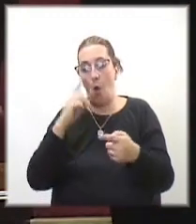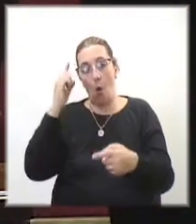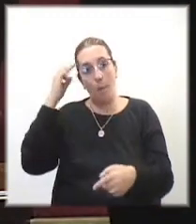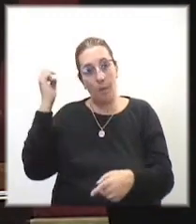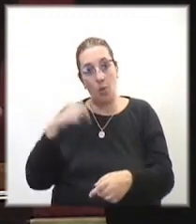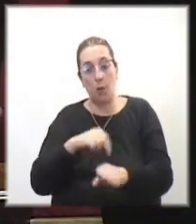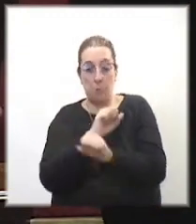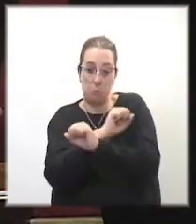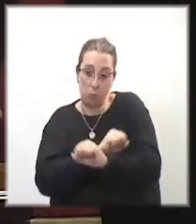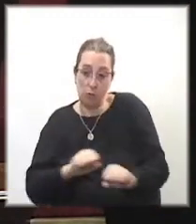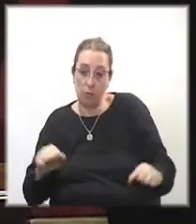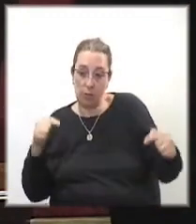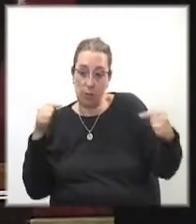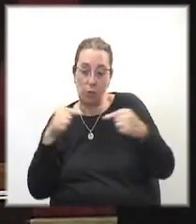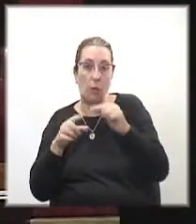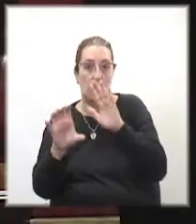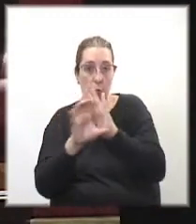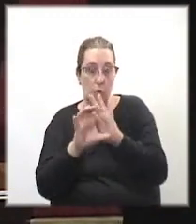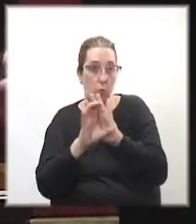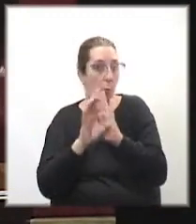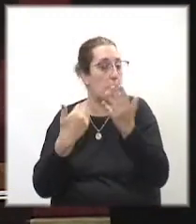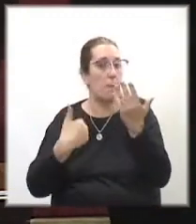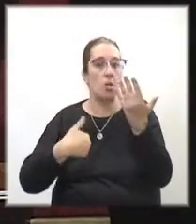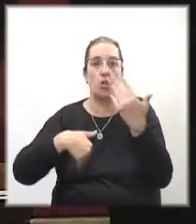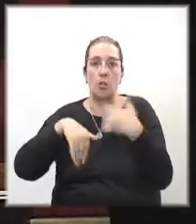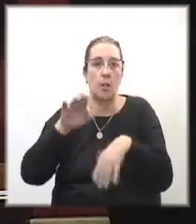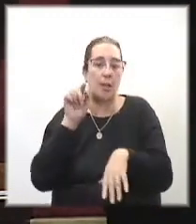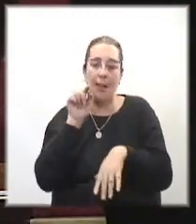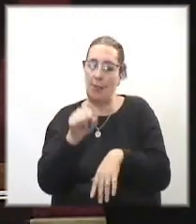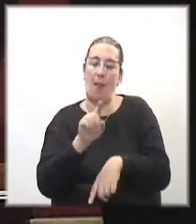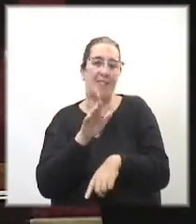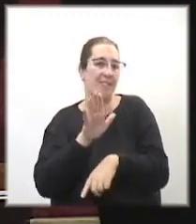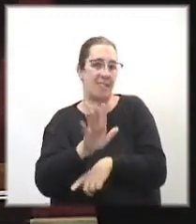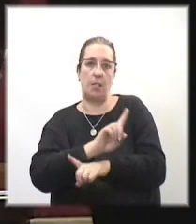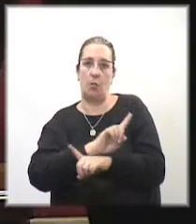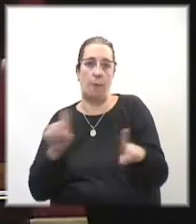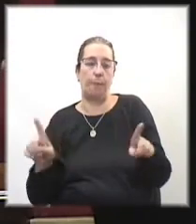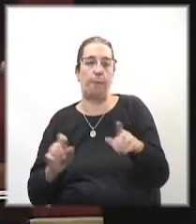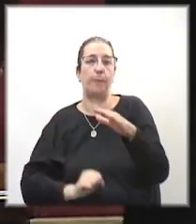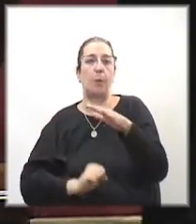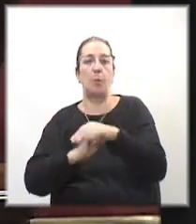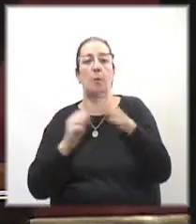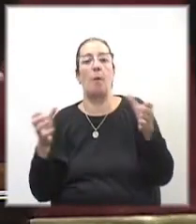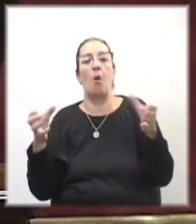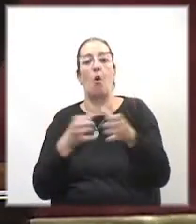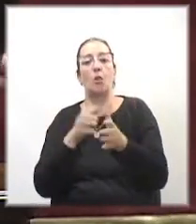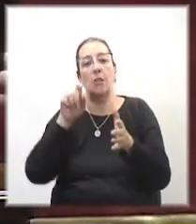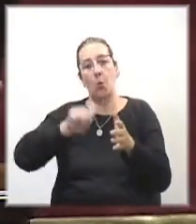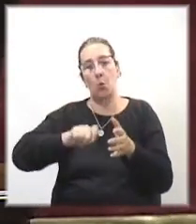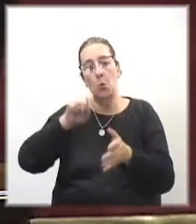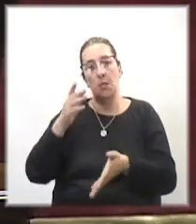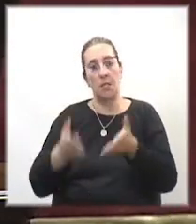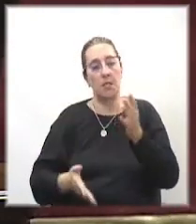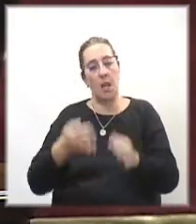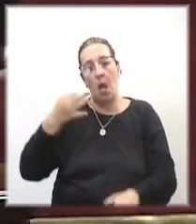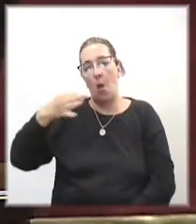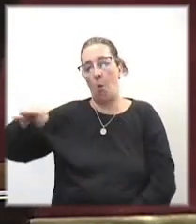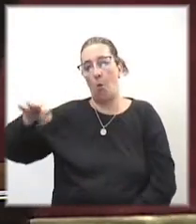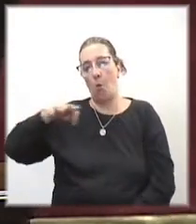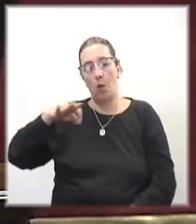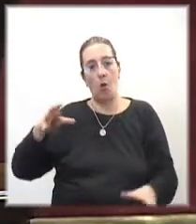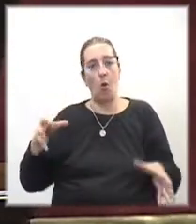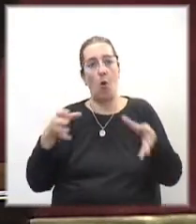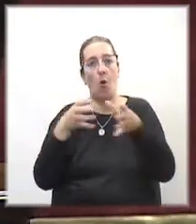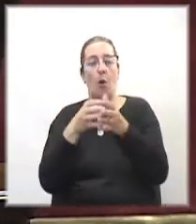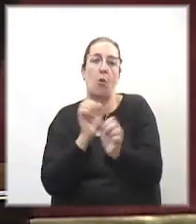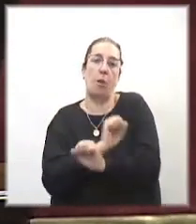posibles inconstitucionalidades. Mayoritariamente esto no es así, y siendo la Suprema Corte de Justicia el único órgano capaz de juzgar